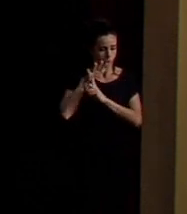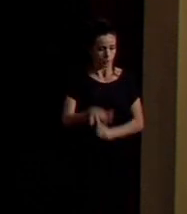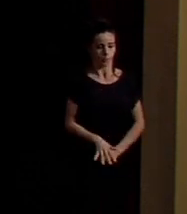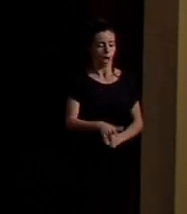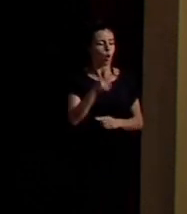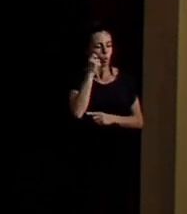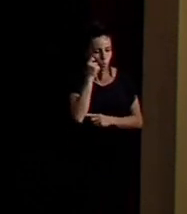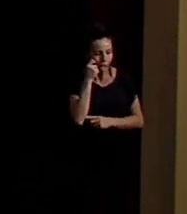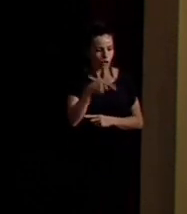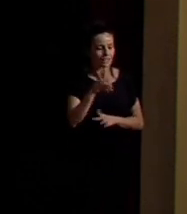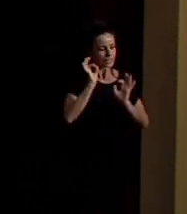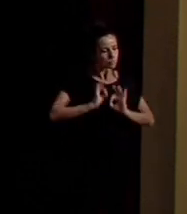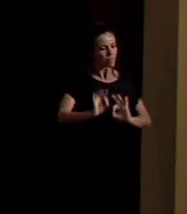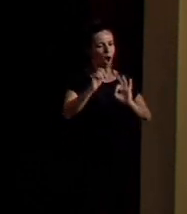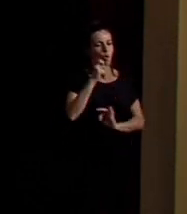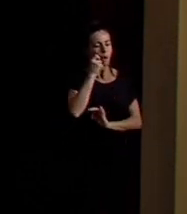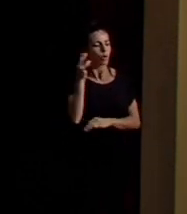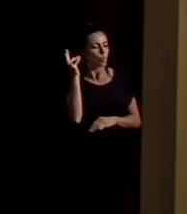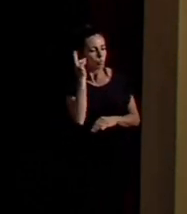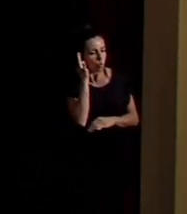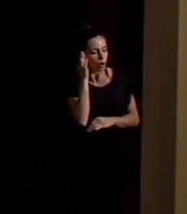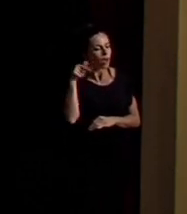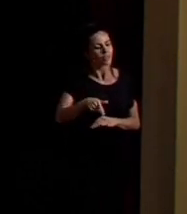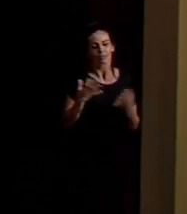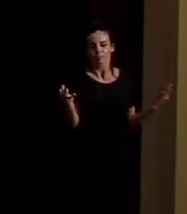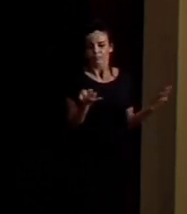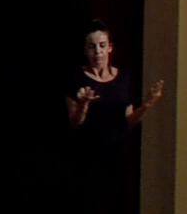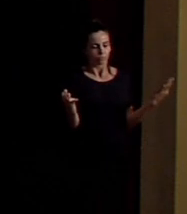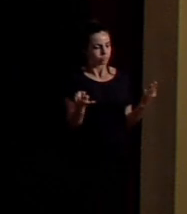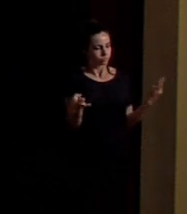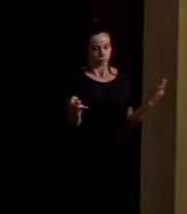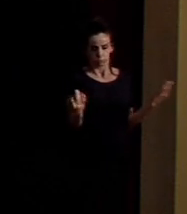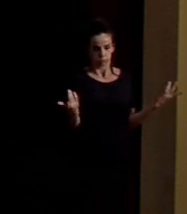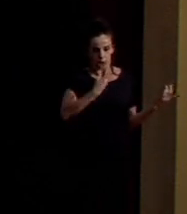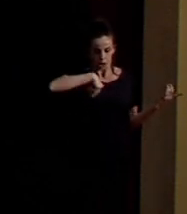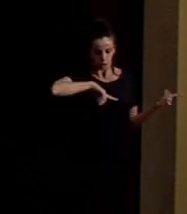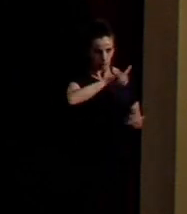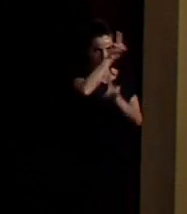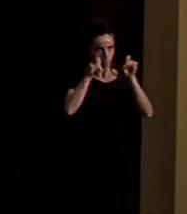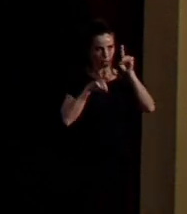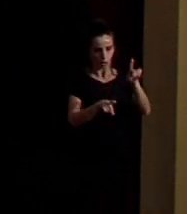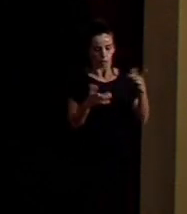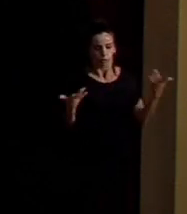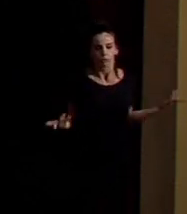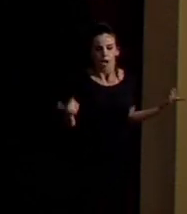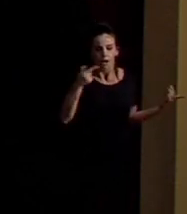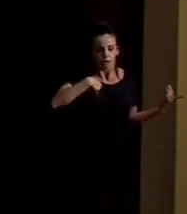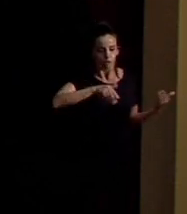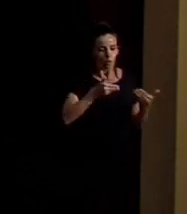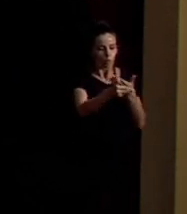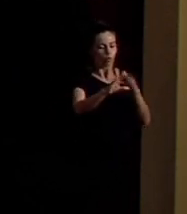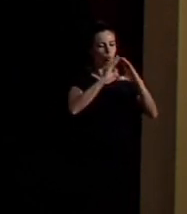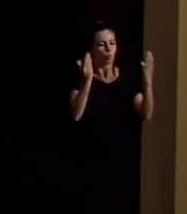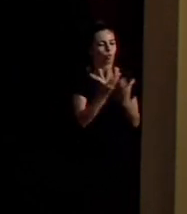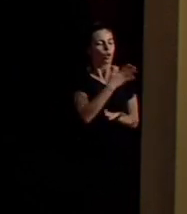muy especialmente a los seres humanos mujeres, es, finalmente, preguntarnos qué mundo el que queremos construir y